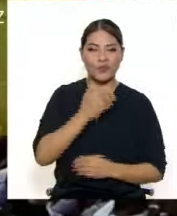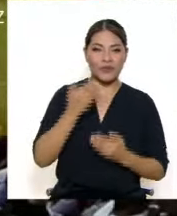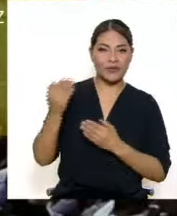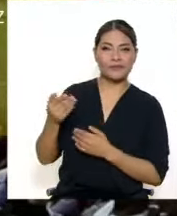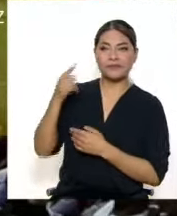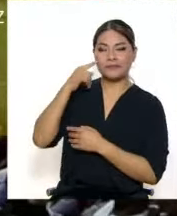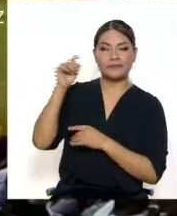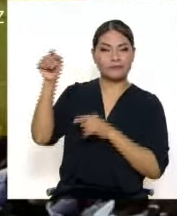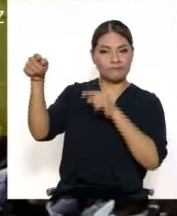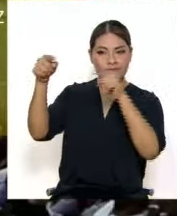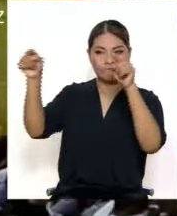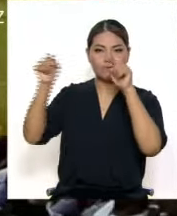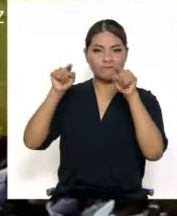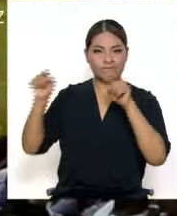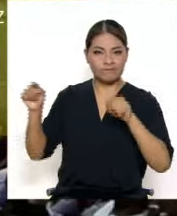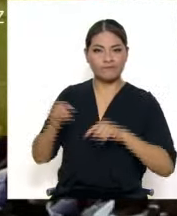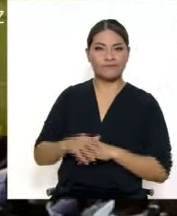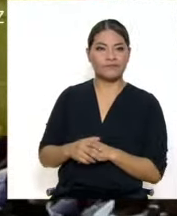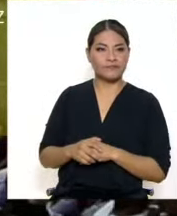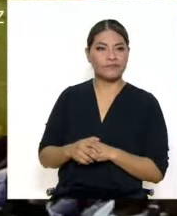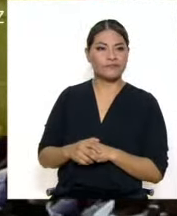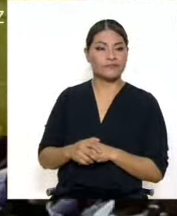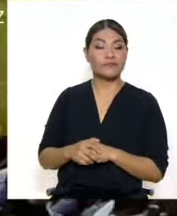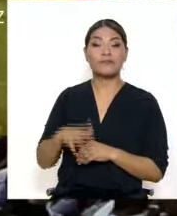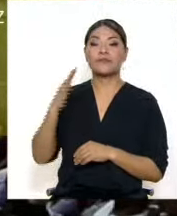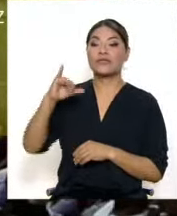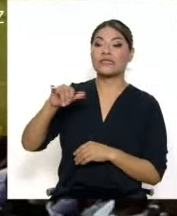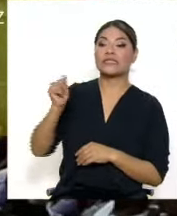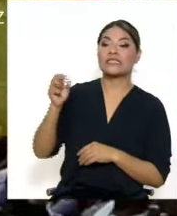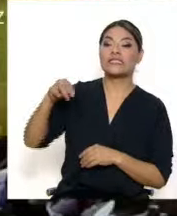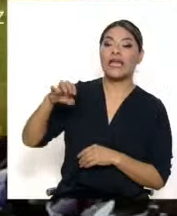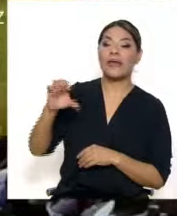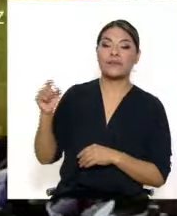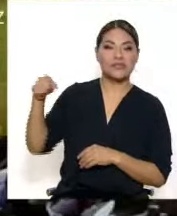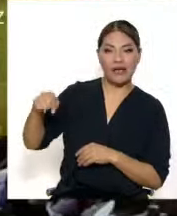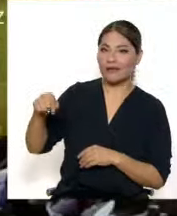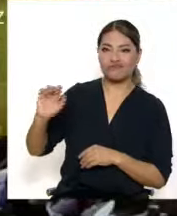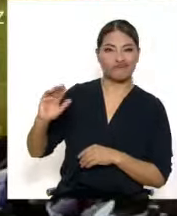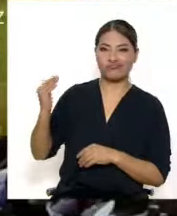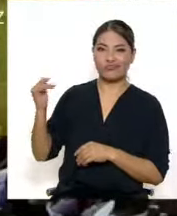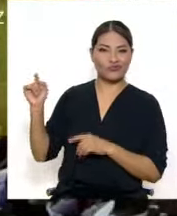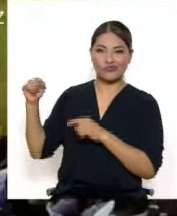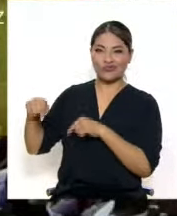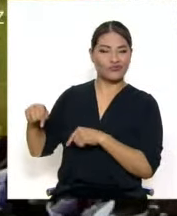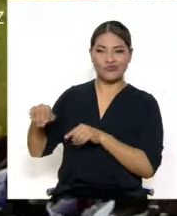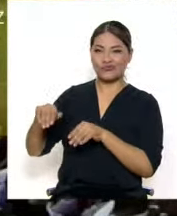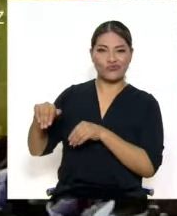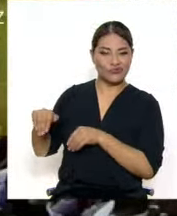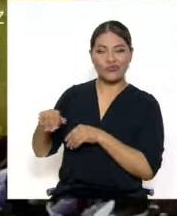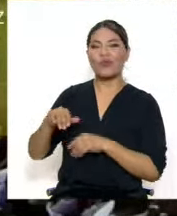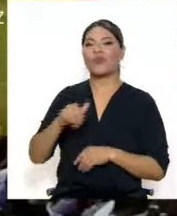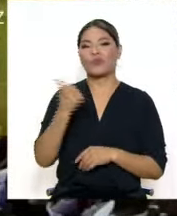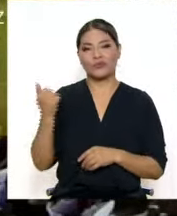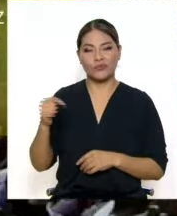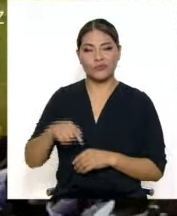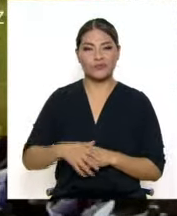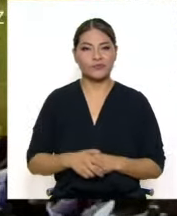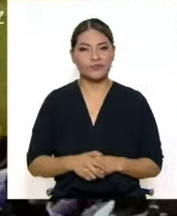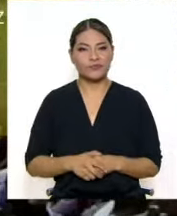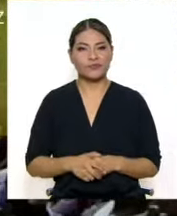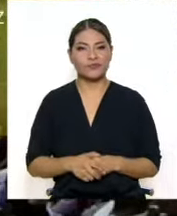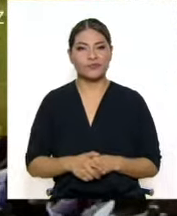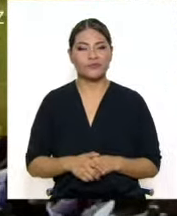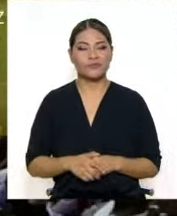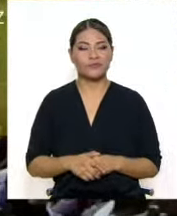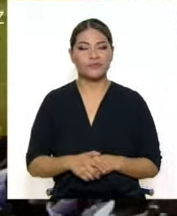la selección Colombia, con la ausencia de James Rodríguez, tiene este 11, línea de 4, Mujica, Lucumí, Cuesta y